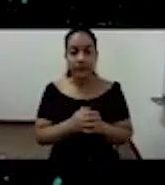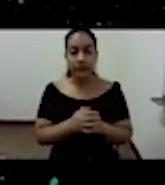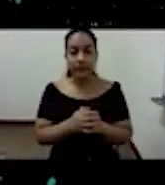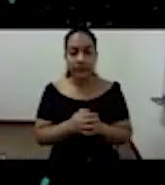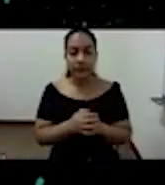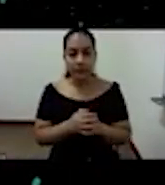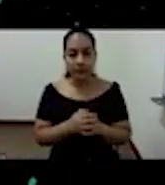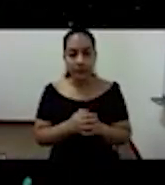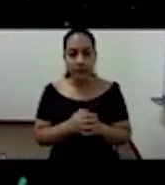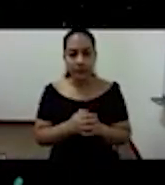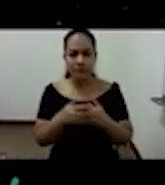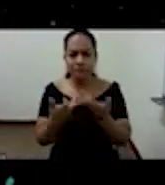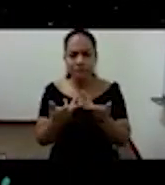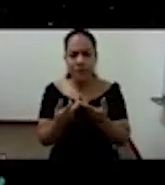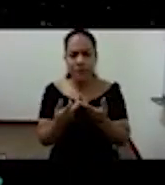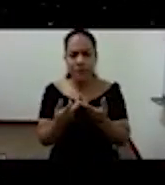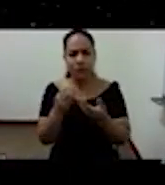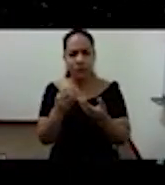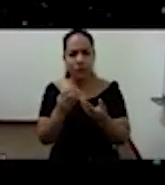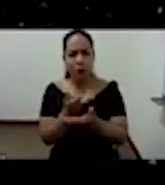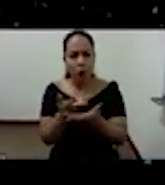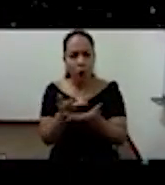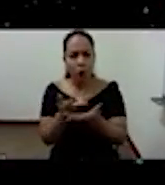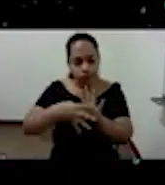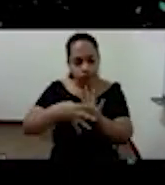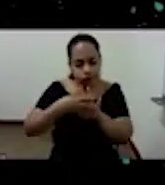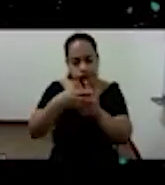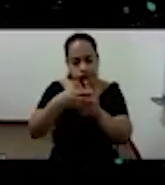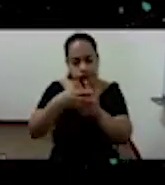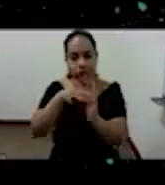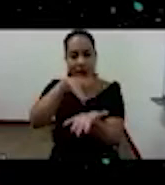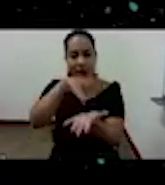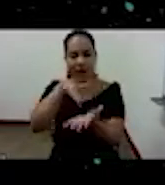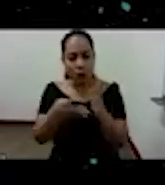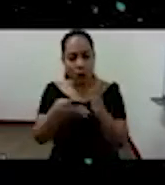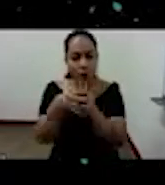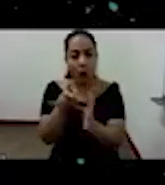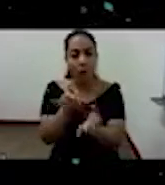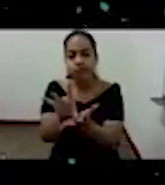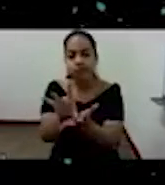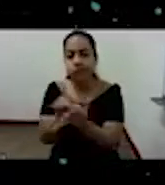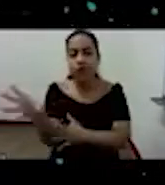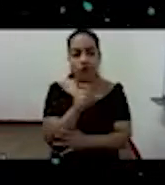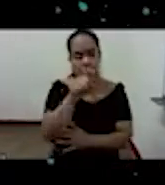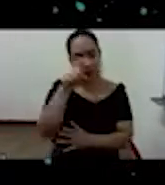Para llevar un registro de la asistencia de cada ponencia hemos creado un formulario que todos deben llenar